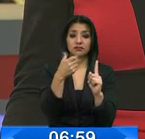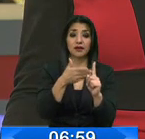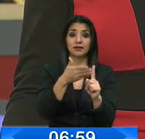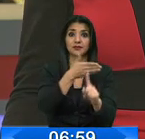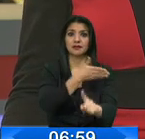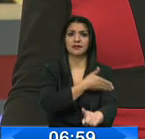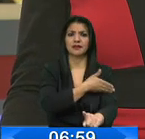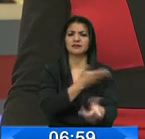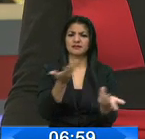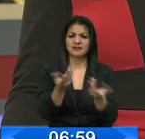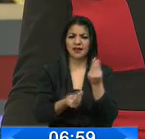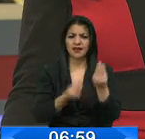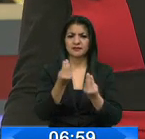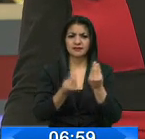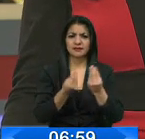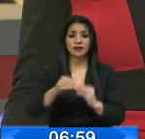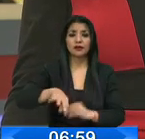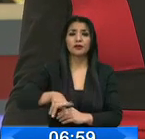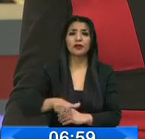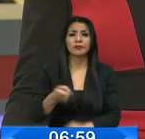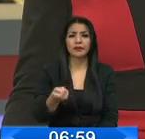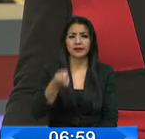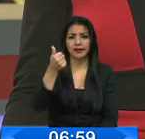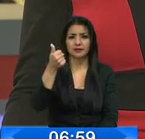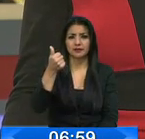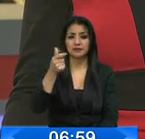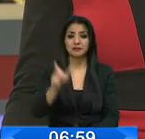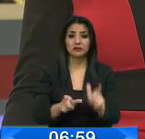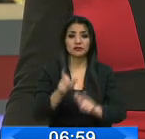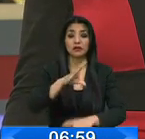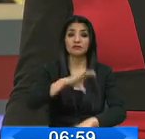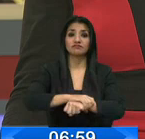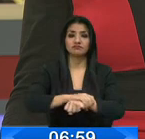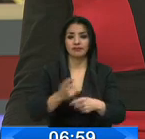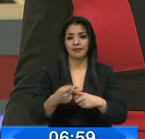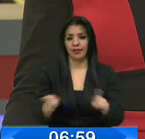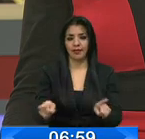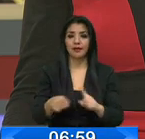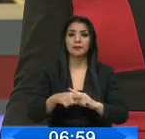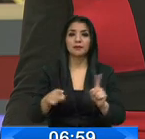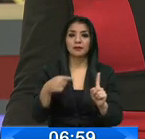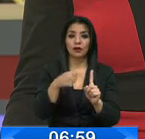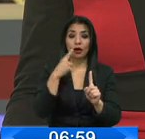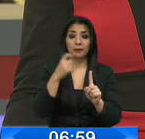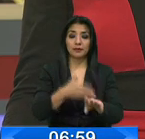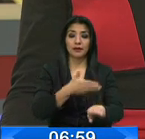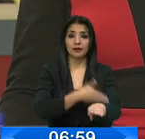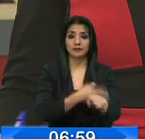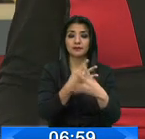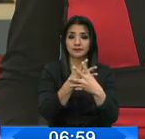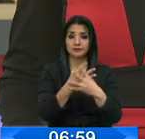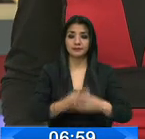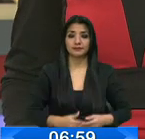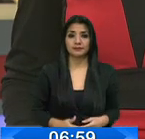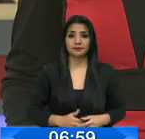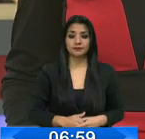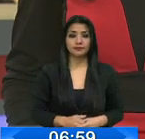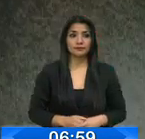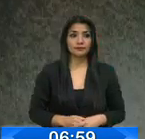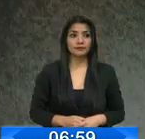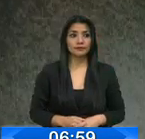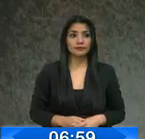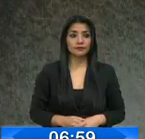antes había intentado robarle. No hay detenidos en este caso, pero el agredido registra antecedentes delictivos.